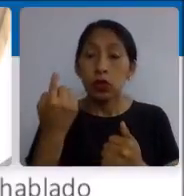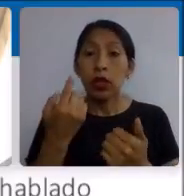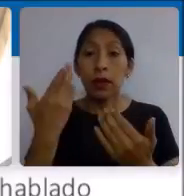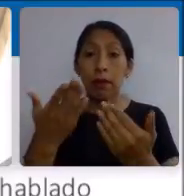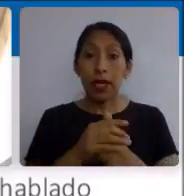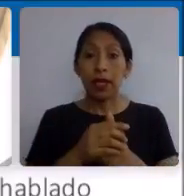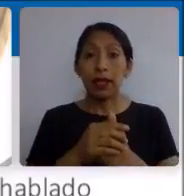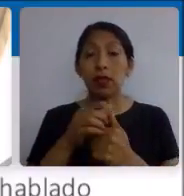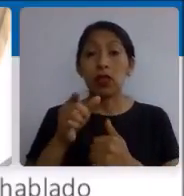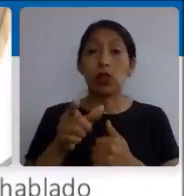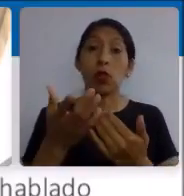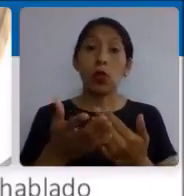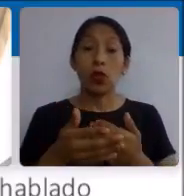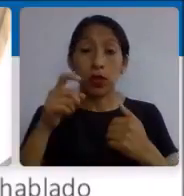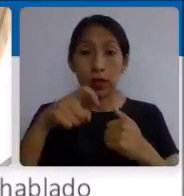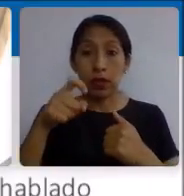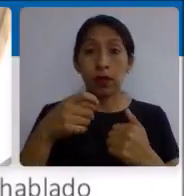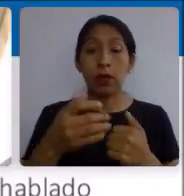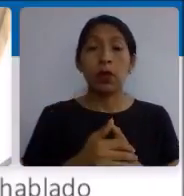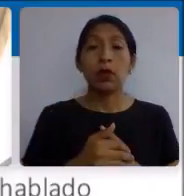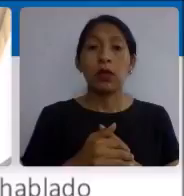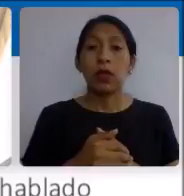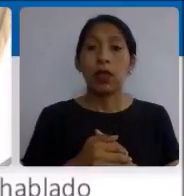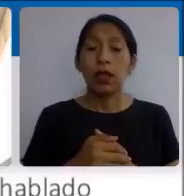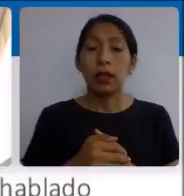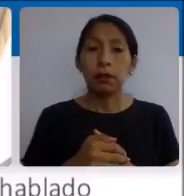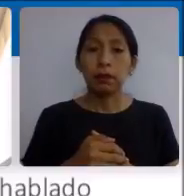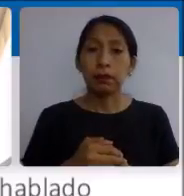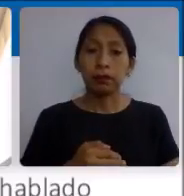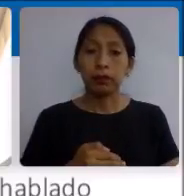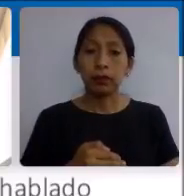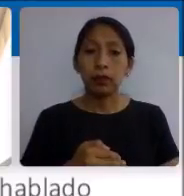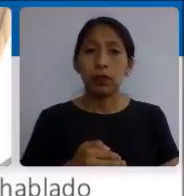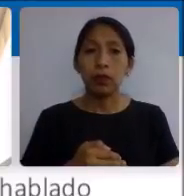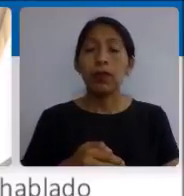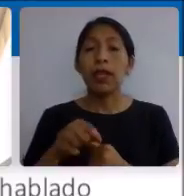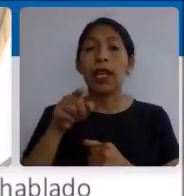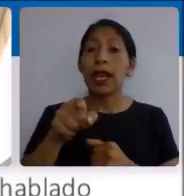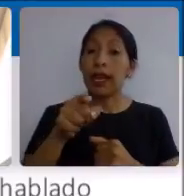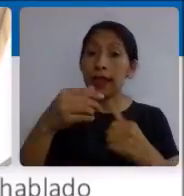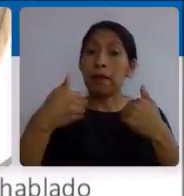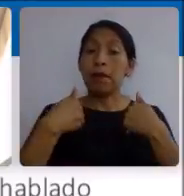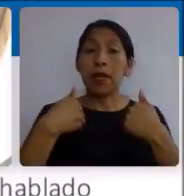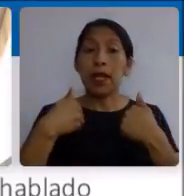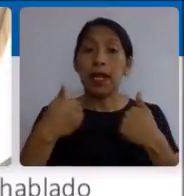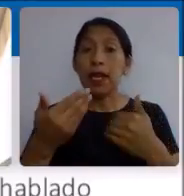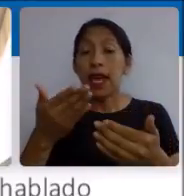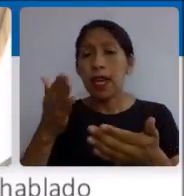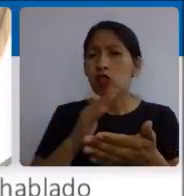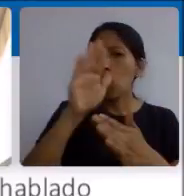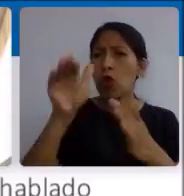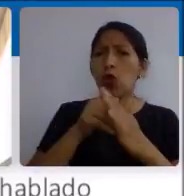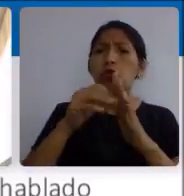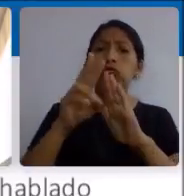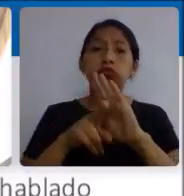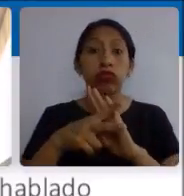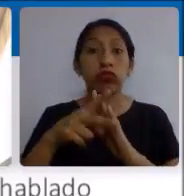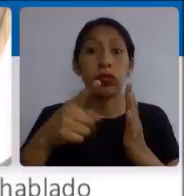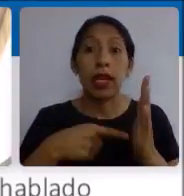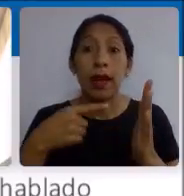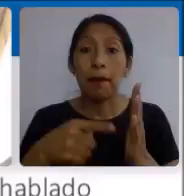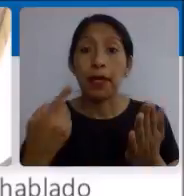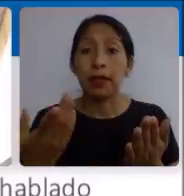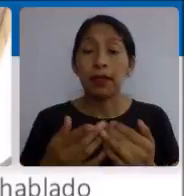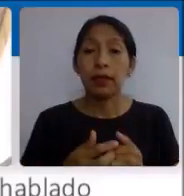tenerlo de manera física, sino también tenerlo en formato digital, ¿no? Ya que a veces uno va a un